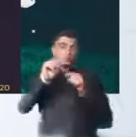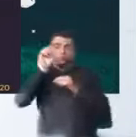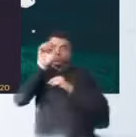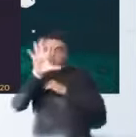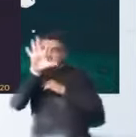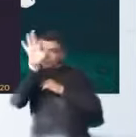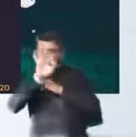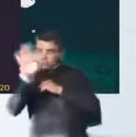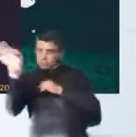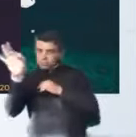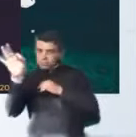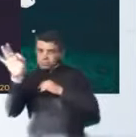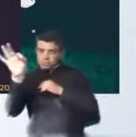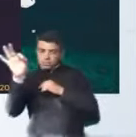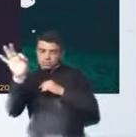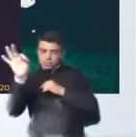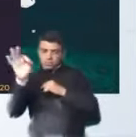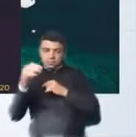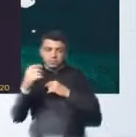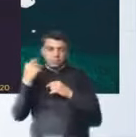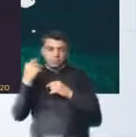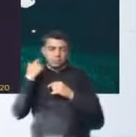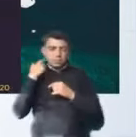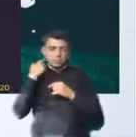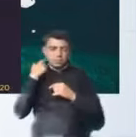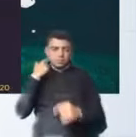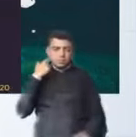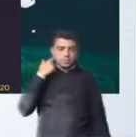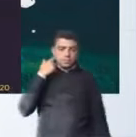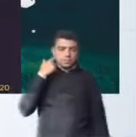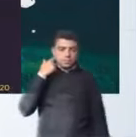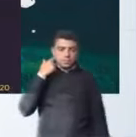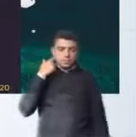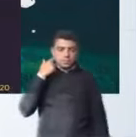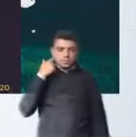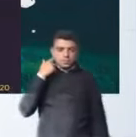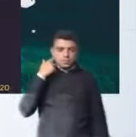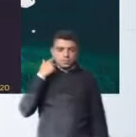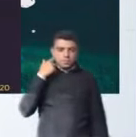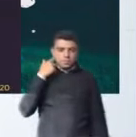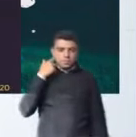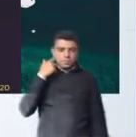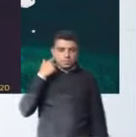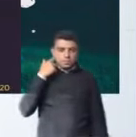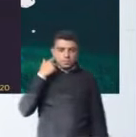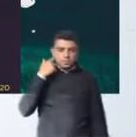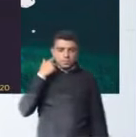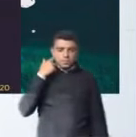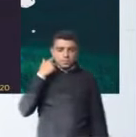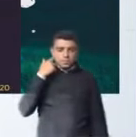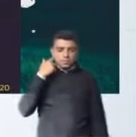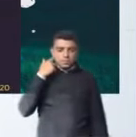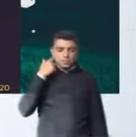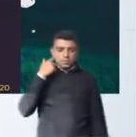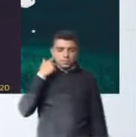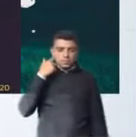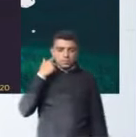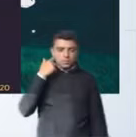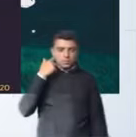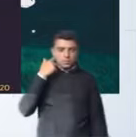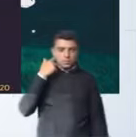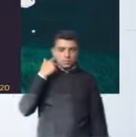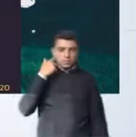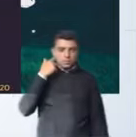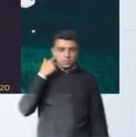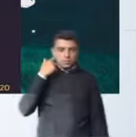5%, puede requerir cuidados especiales, incluso hasta ventilación. Entonces, si nosotros no cuidamos la